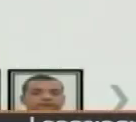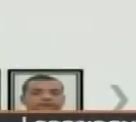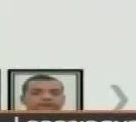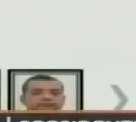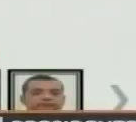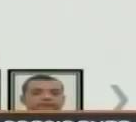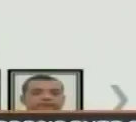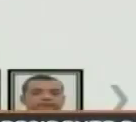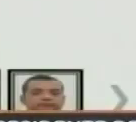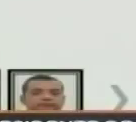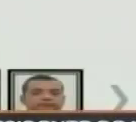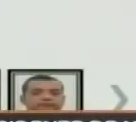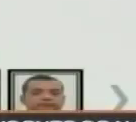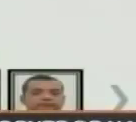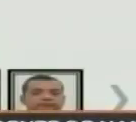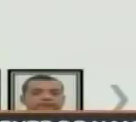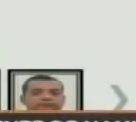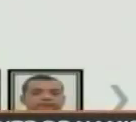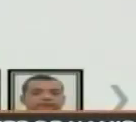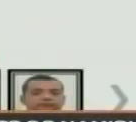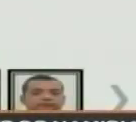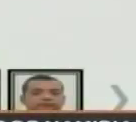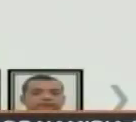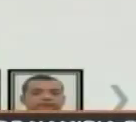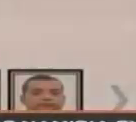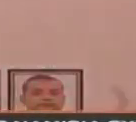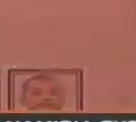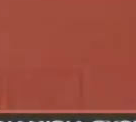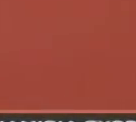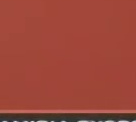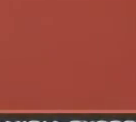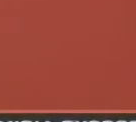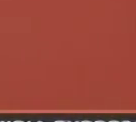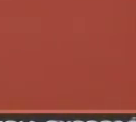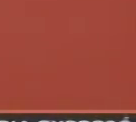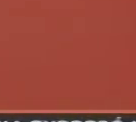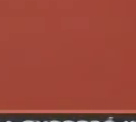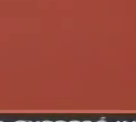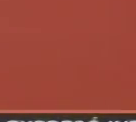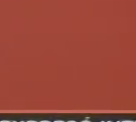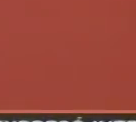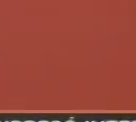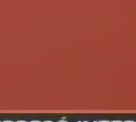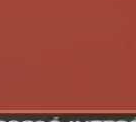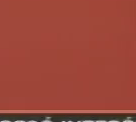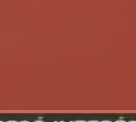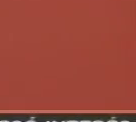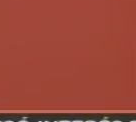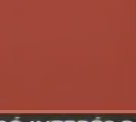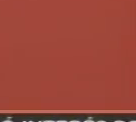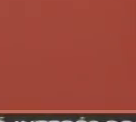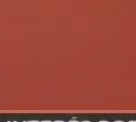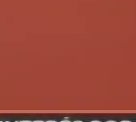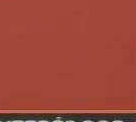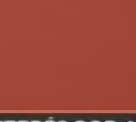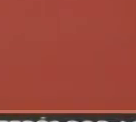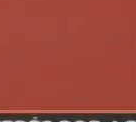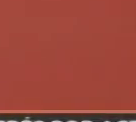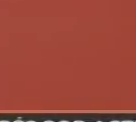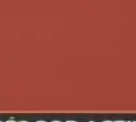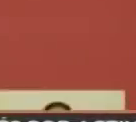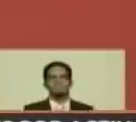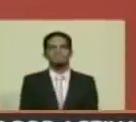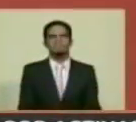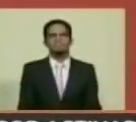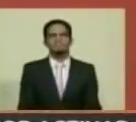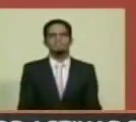2014 y el año 2017 para convertir en agencias de reclutamiento de sociópatas, de psicópatas, de violentos